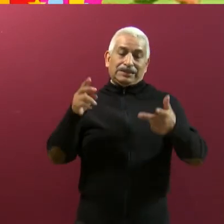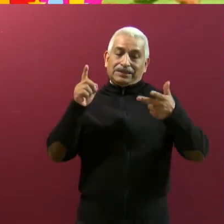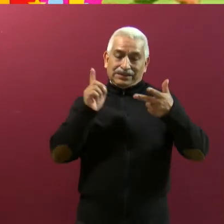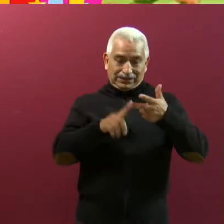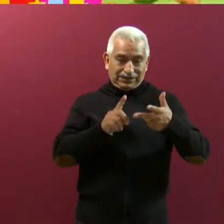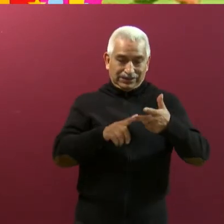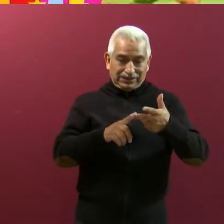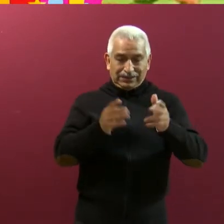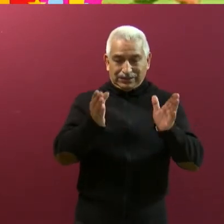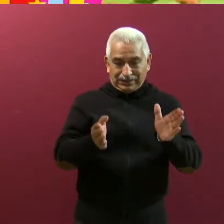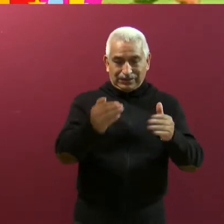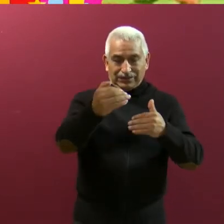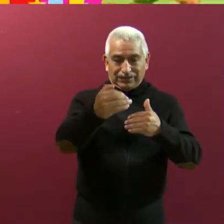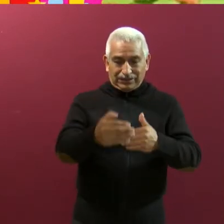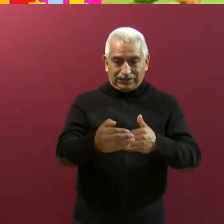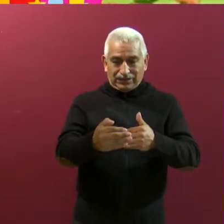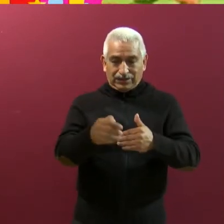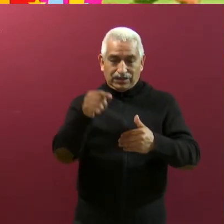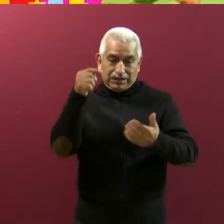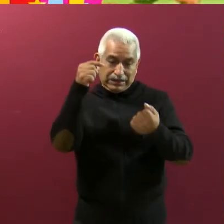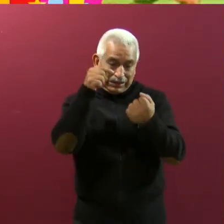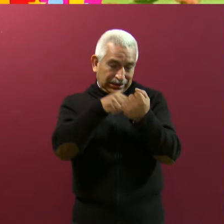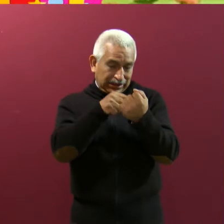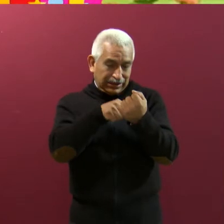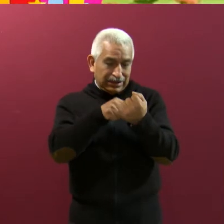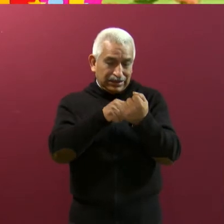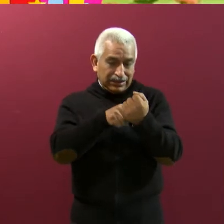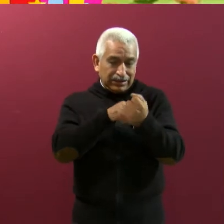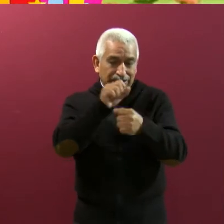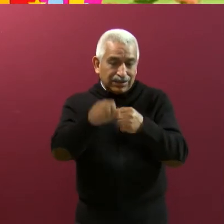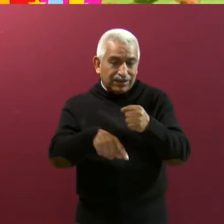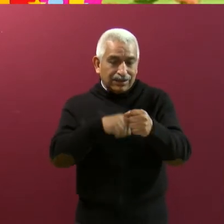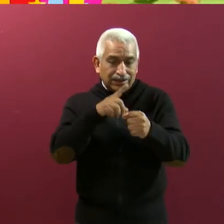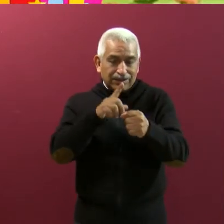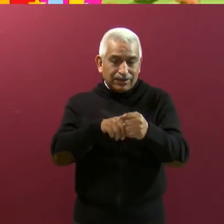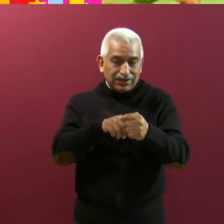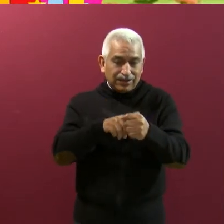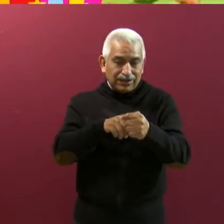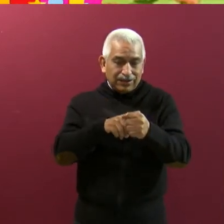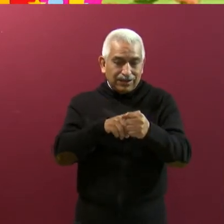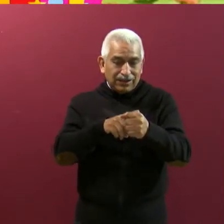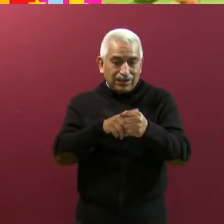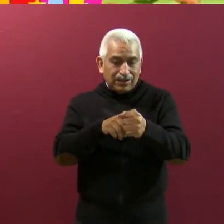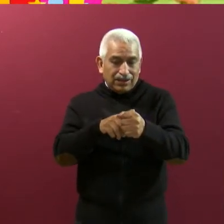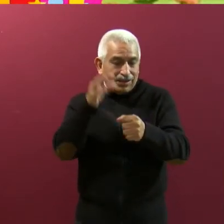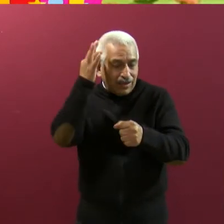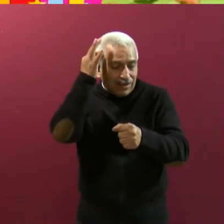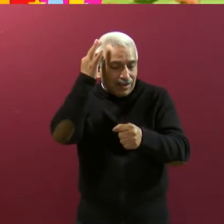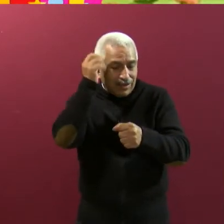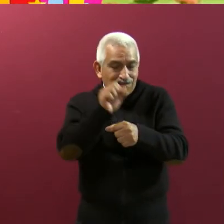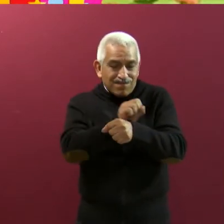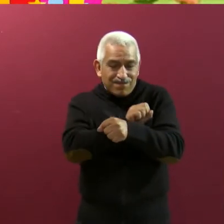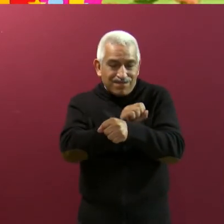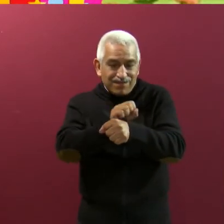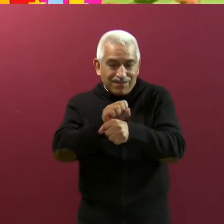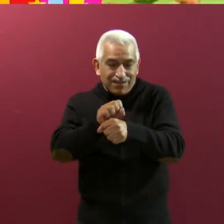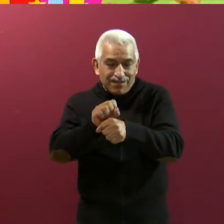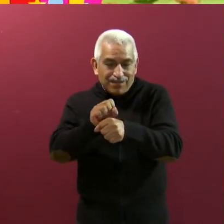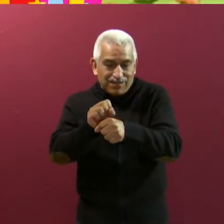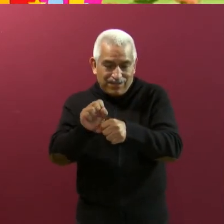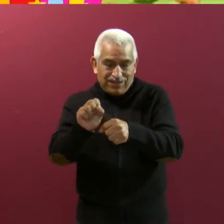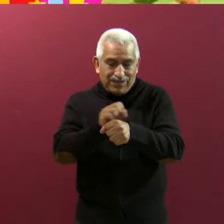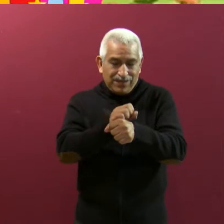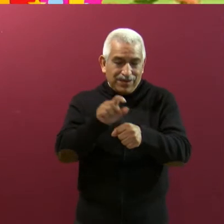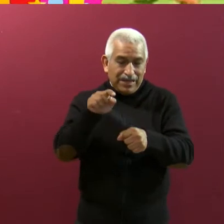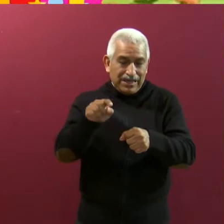tercera cajita. En ella se encuentra un animal que su pelo es muy suavecito y con ello